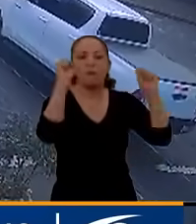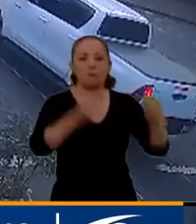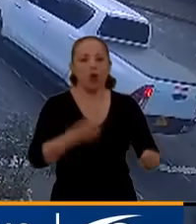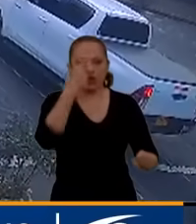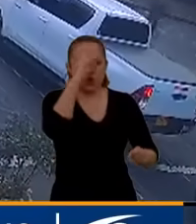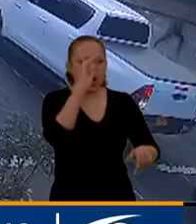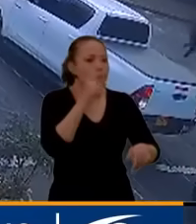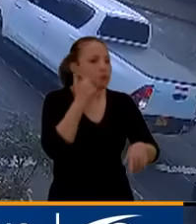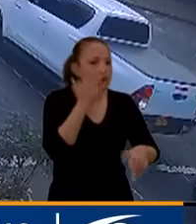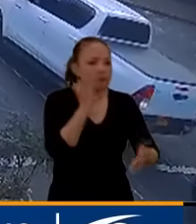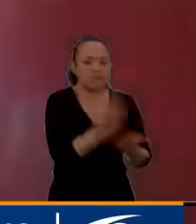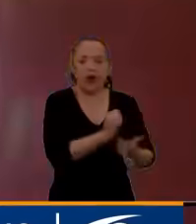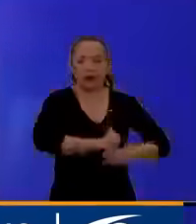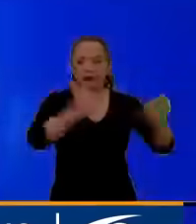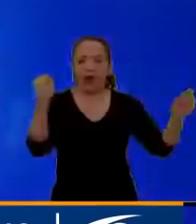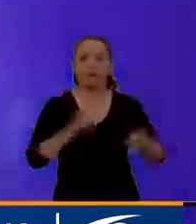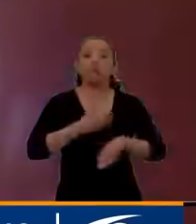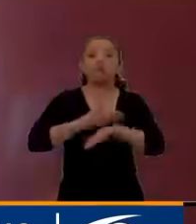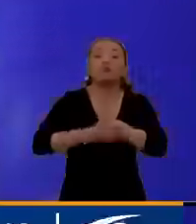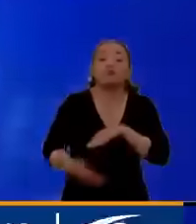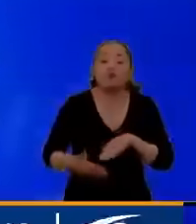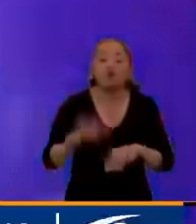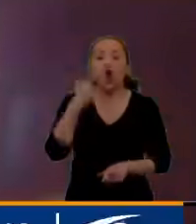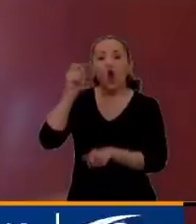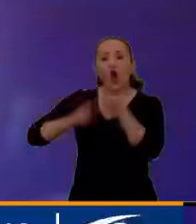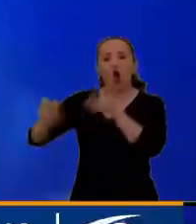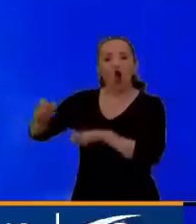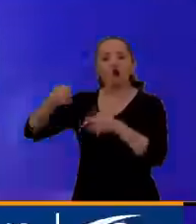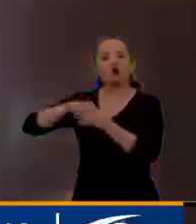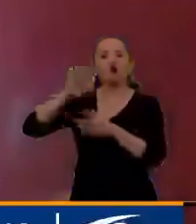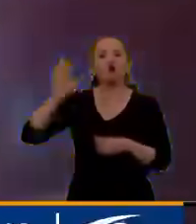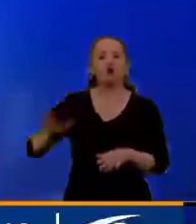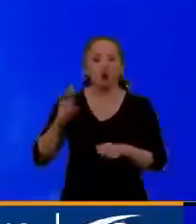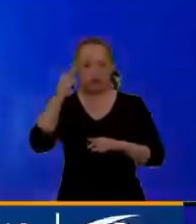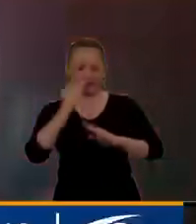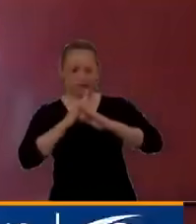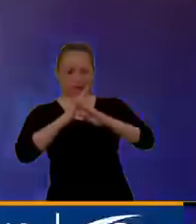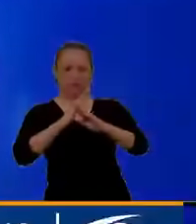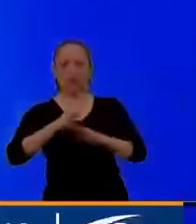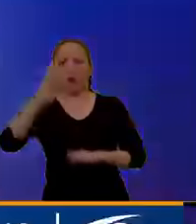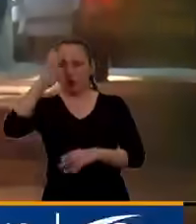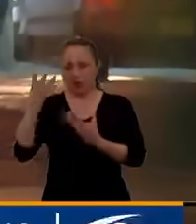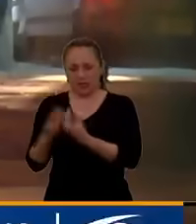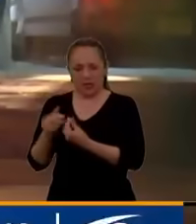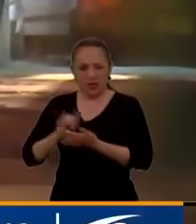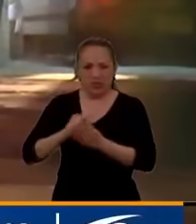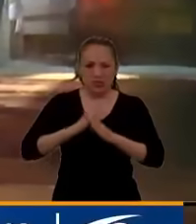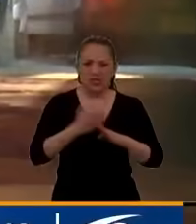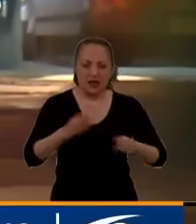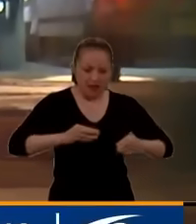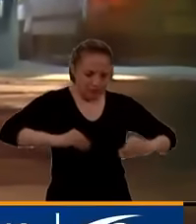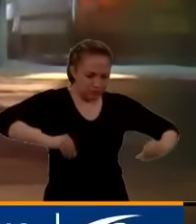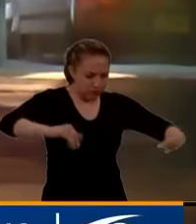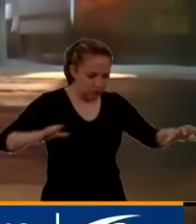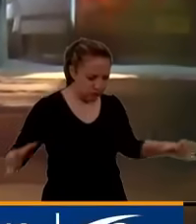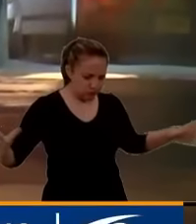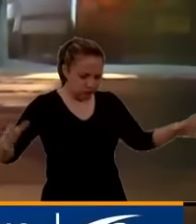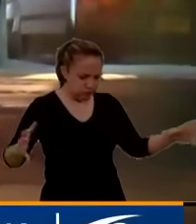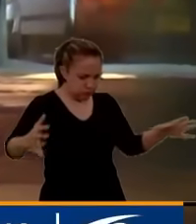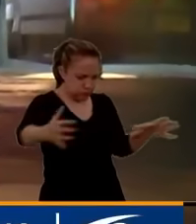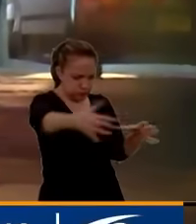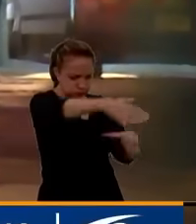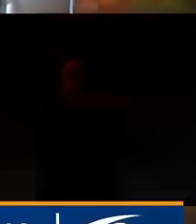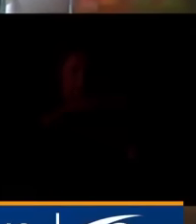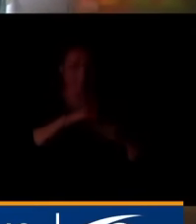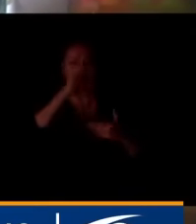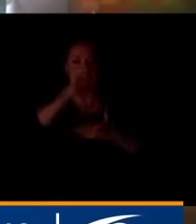detonar. Minutos más tarde, hombres de antiexplosivos de la policía pusieron varias bolsas de arena alrededor de la caja para